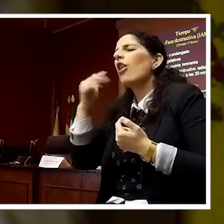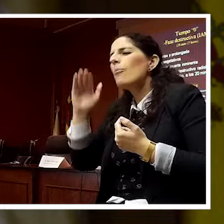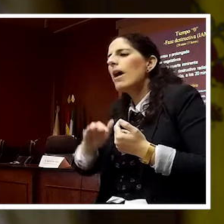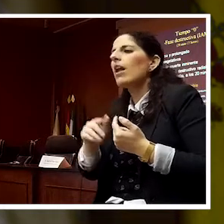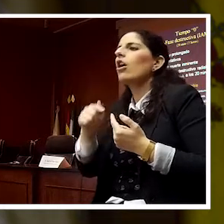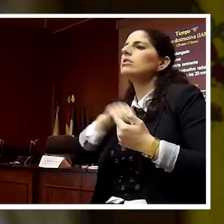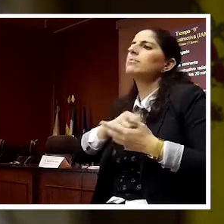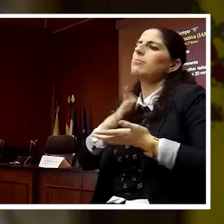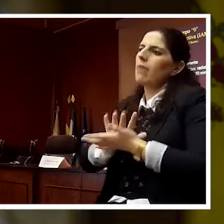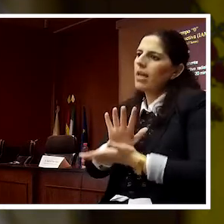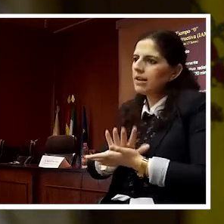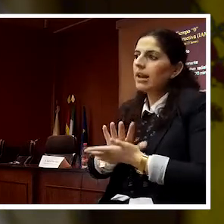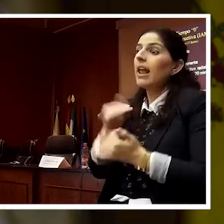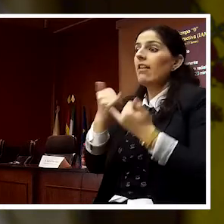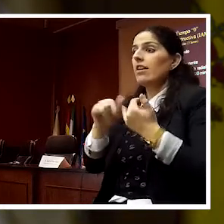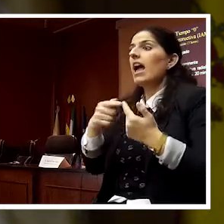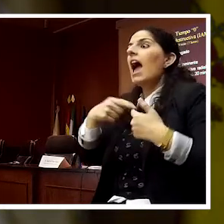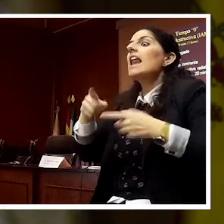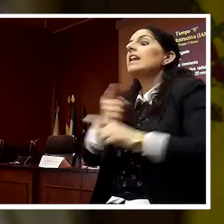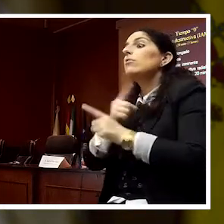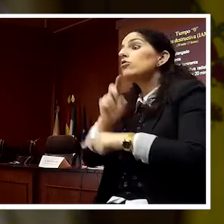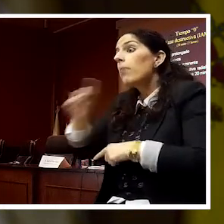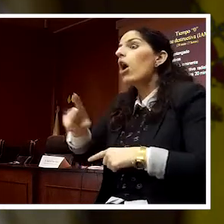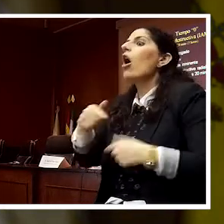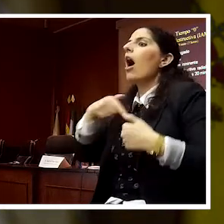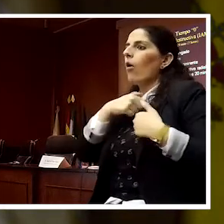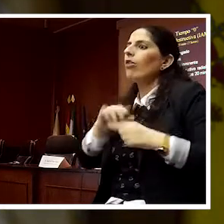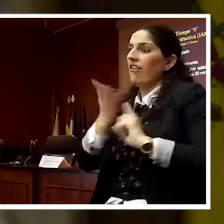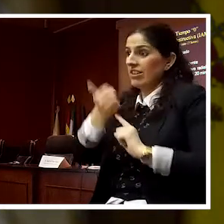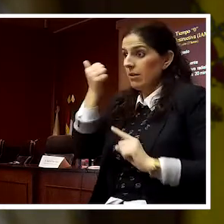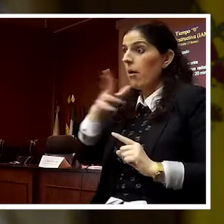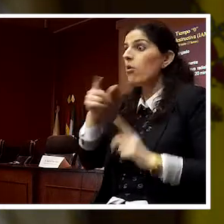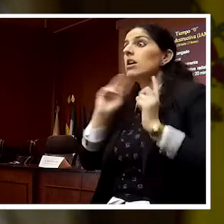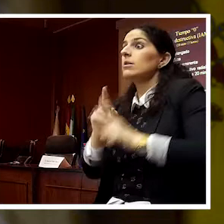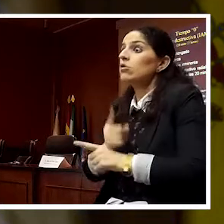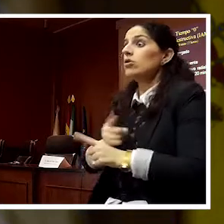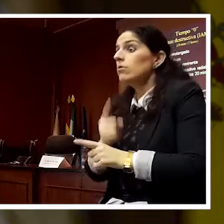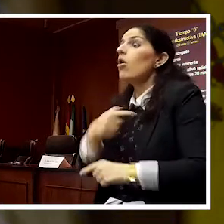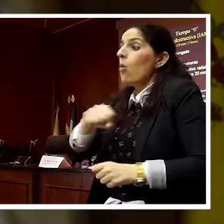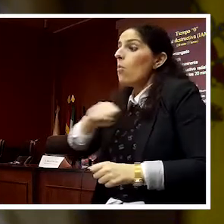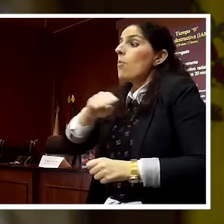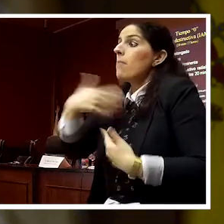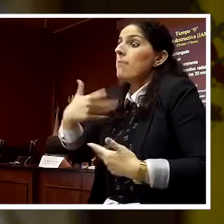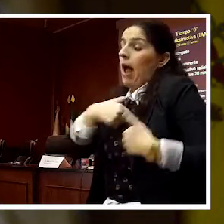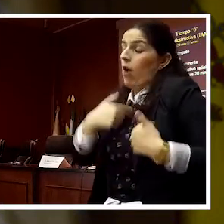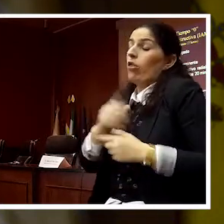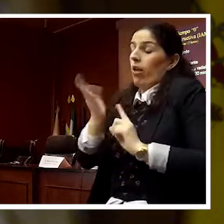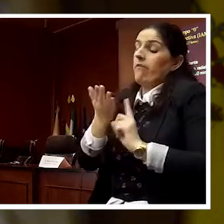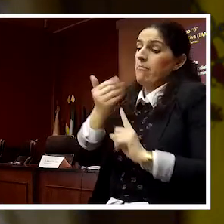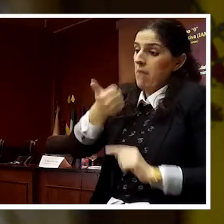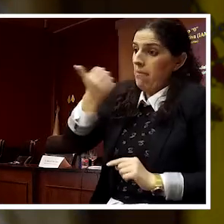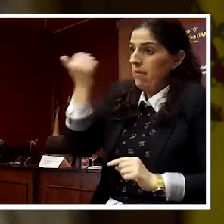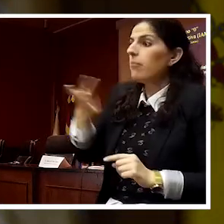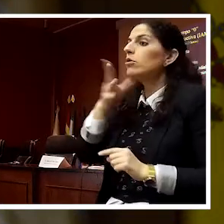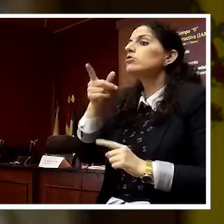estamos mejorando la situación de extremo aumento de la demanda. Pero también el proceso destructivo puede